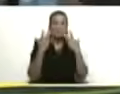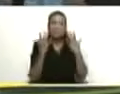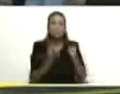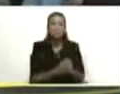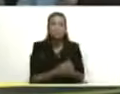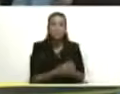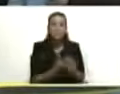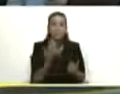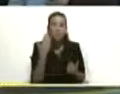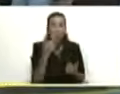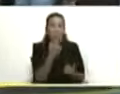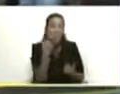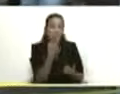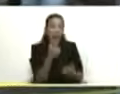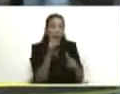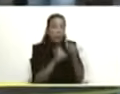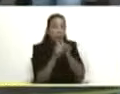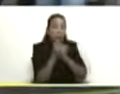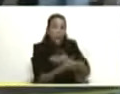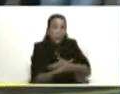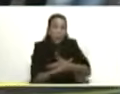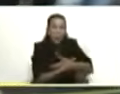Era buscando a su bebé.